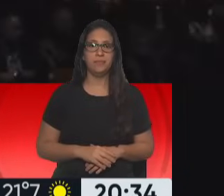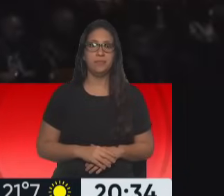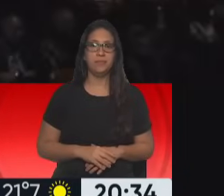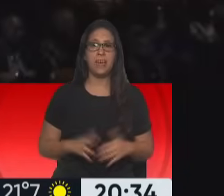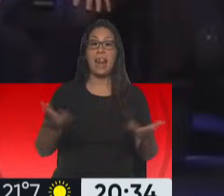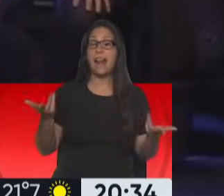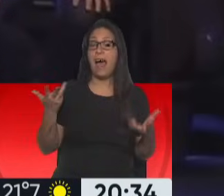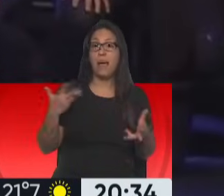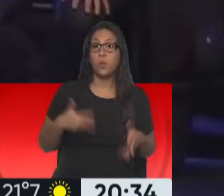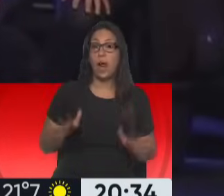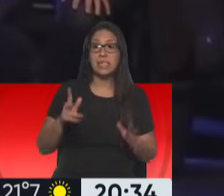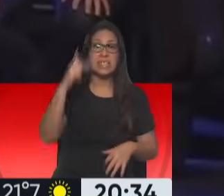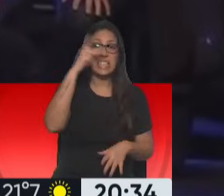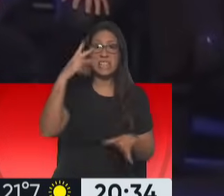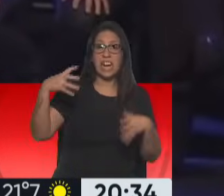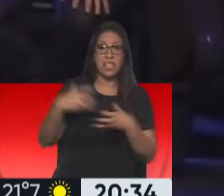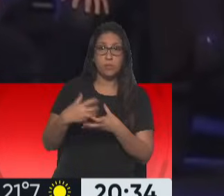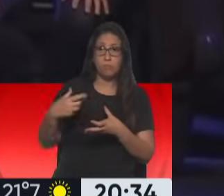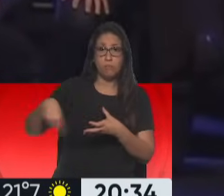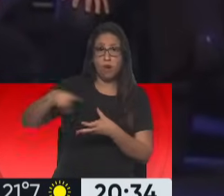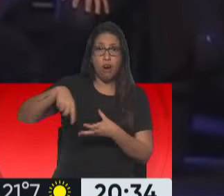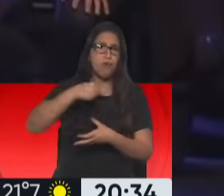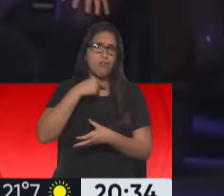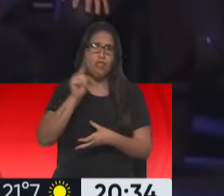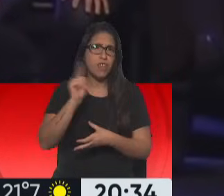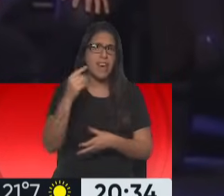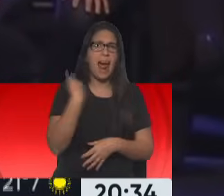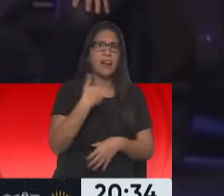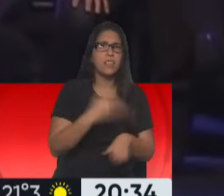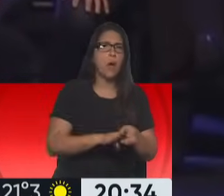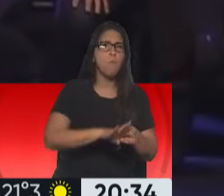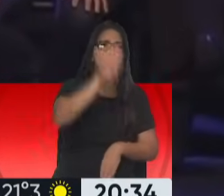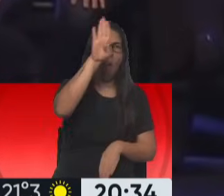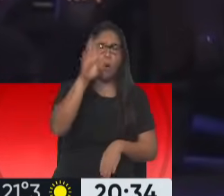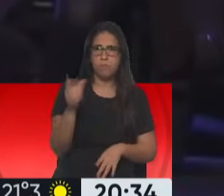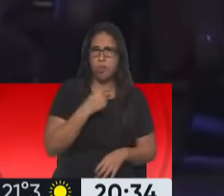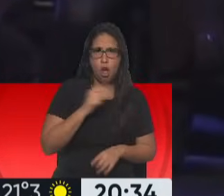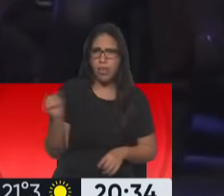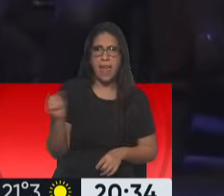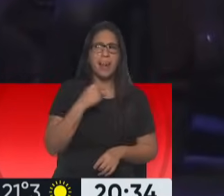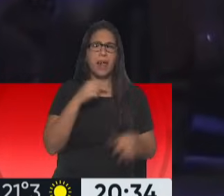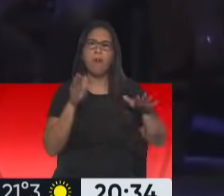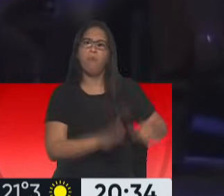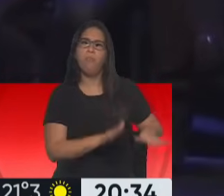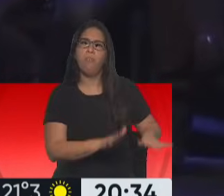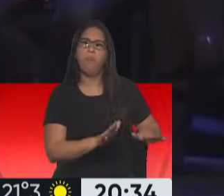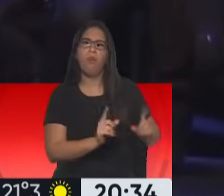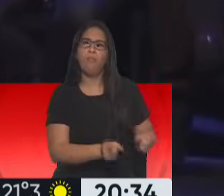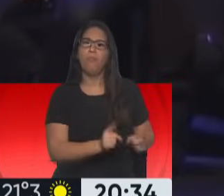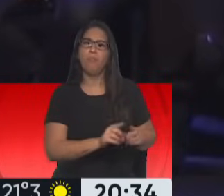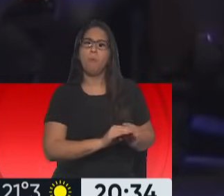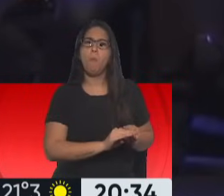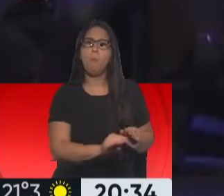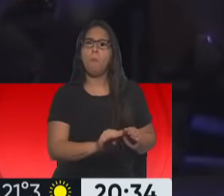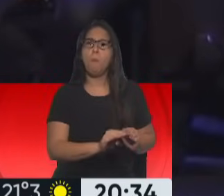Naturalmente, el kirchnerismo no quiere que este proceso de despegue nacional arranque. Quiere que nos quedemos para siempre en la pista, porque ahí